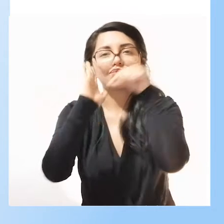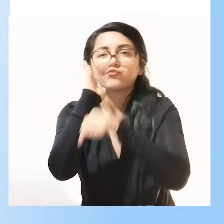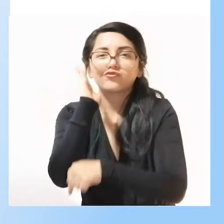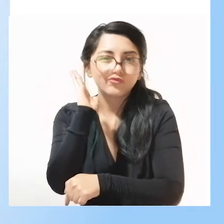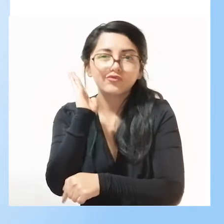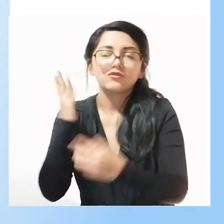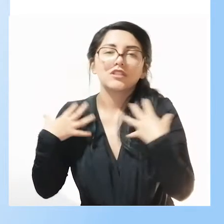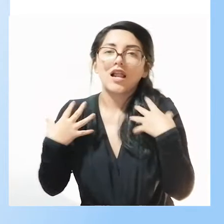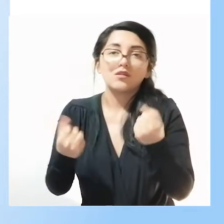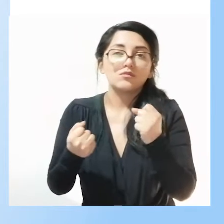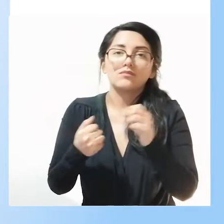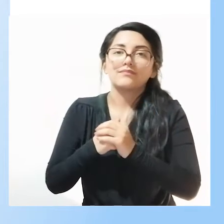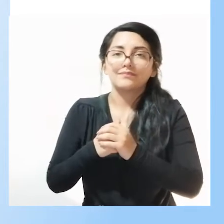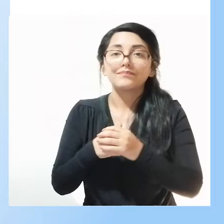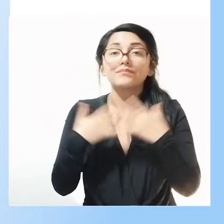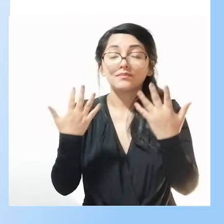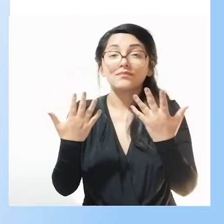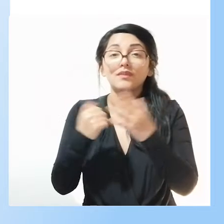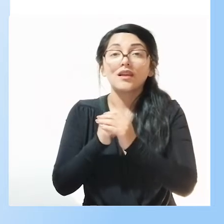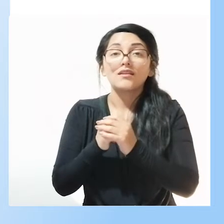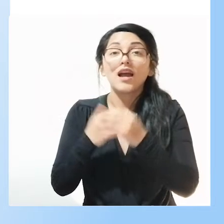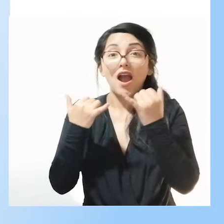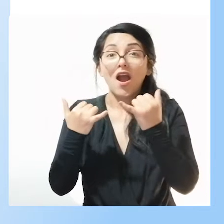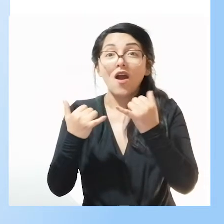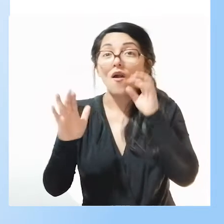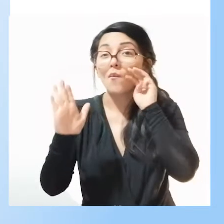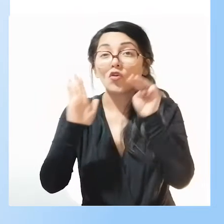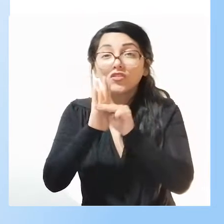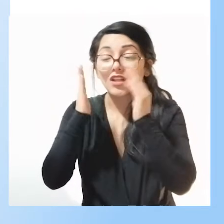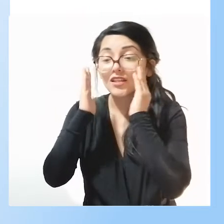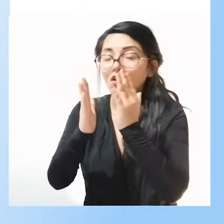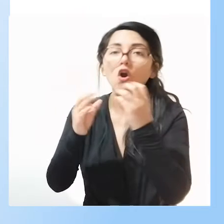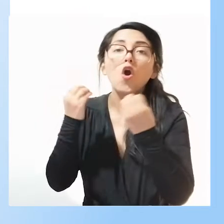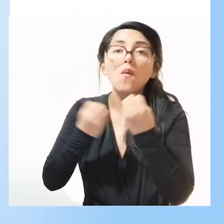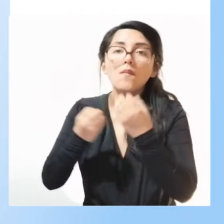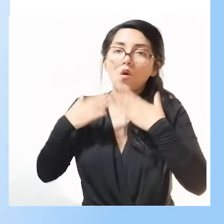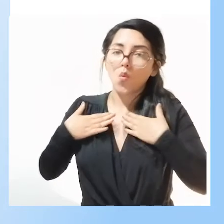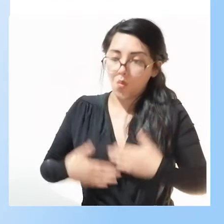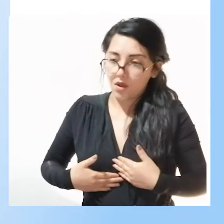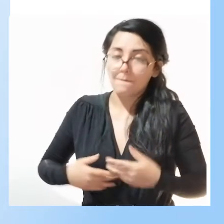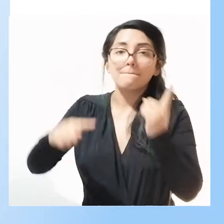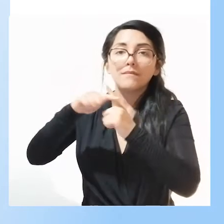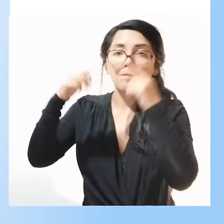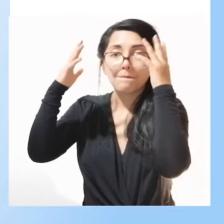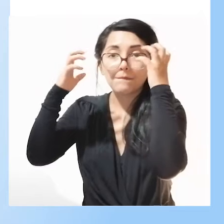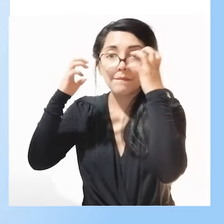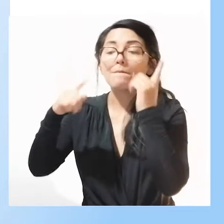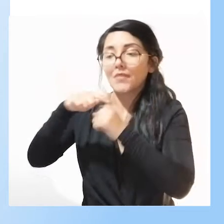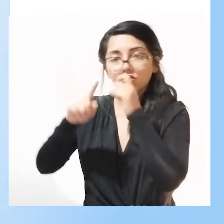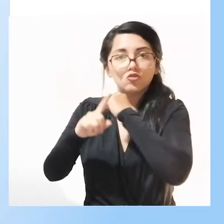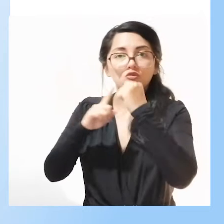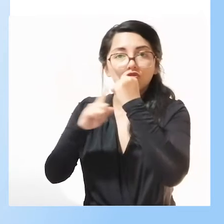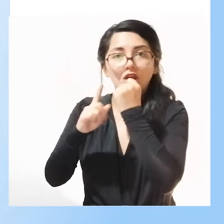de lo que es la salud. Todo ello nos lleva a un modelo de atención biopsicosocial que avanza hacia el desarrollo personal